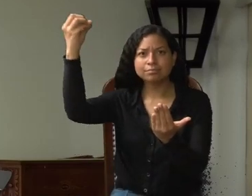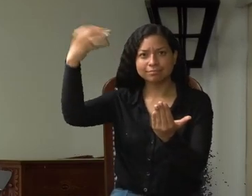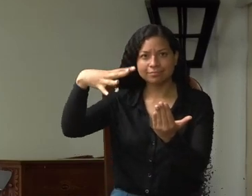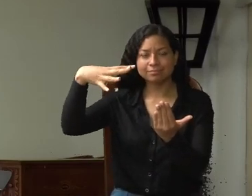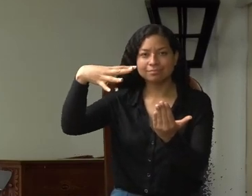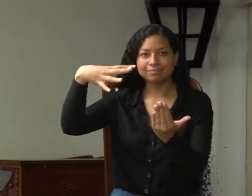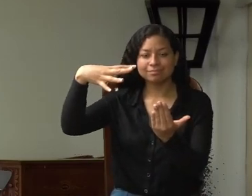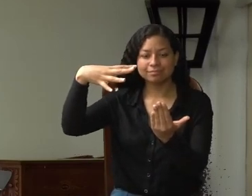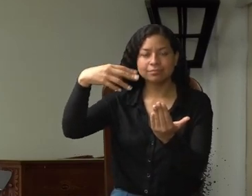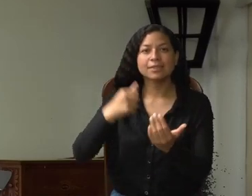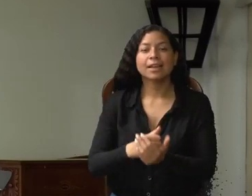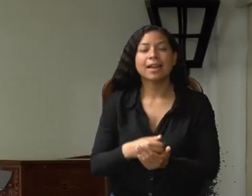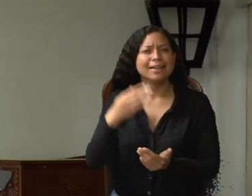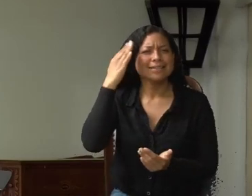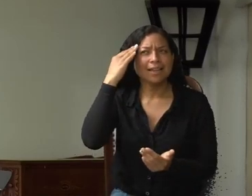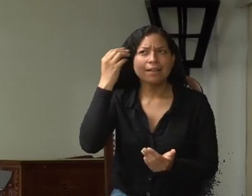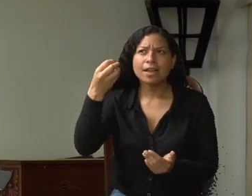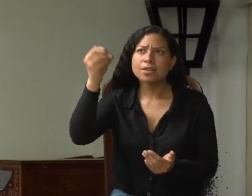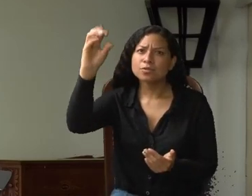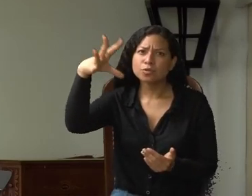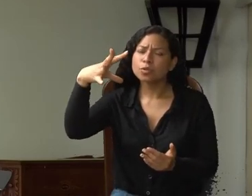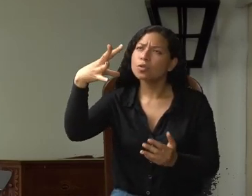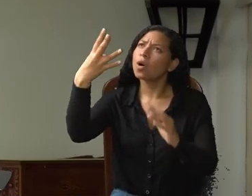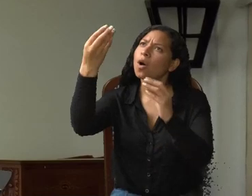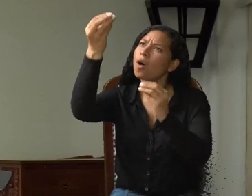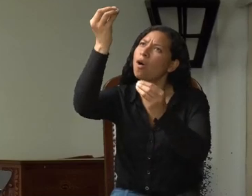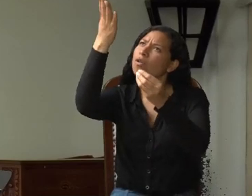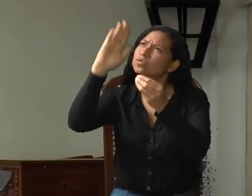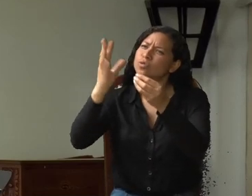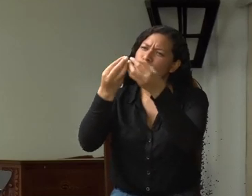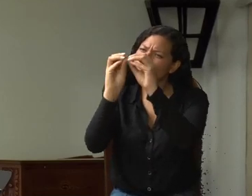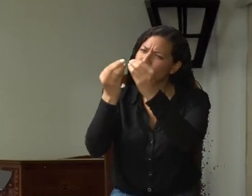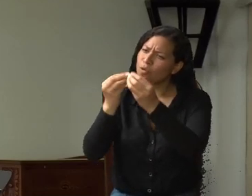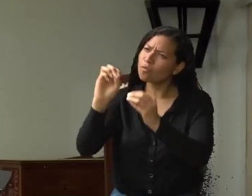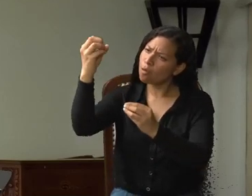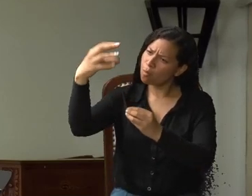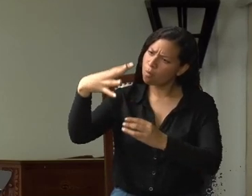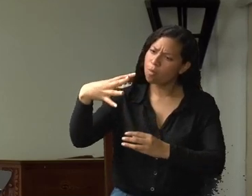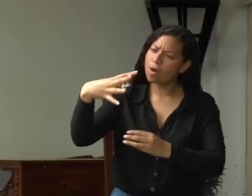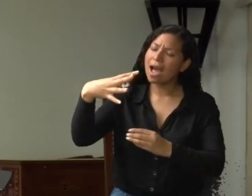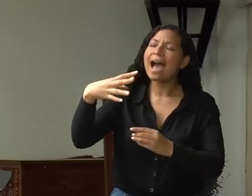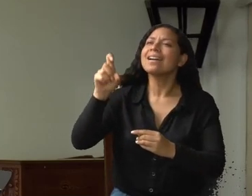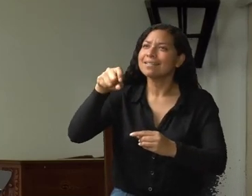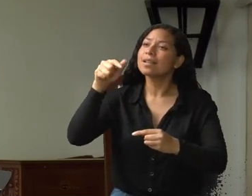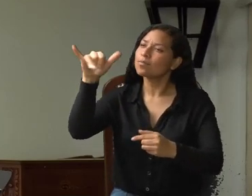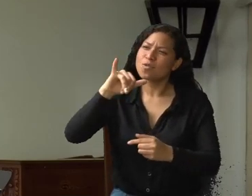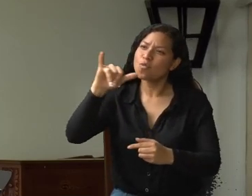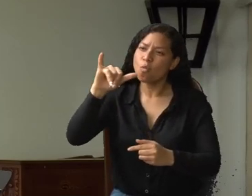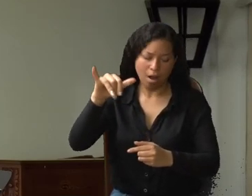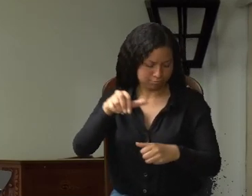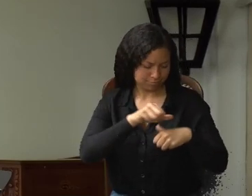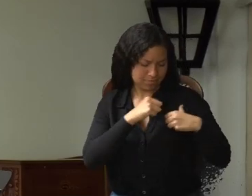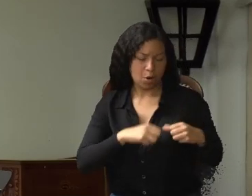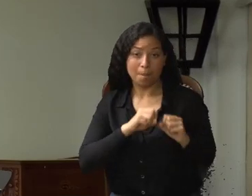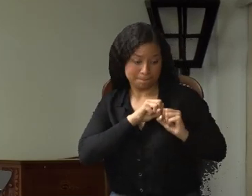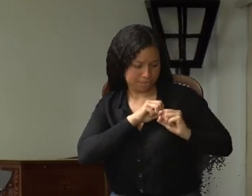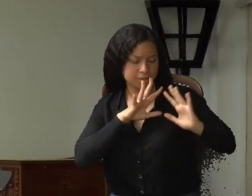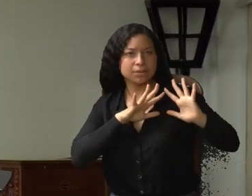que Dios creó en el primer día es la luz que necesitamos que brille dentro de nuestro corazón. Esa